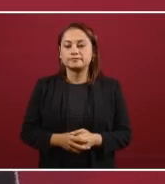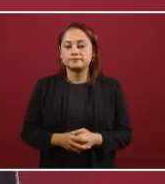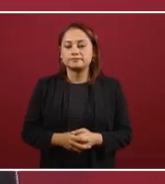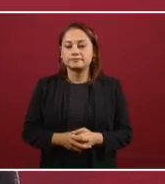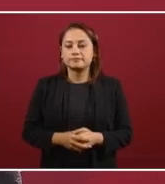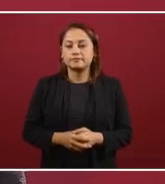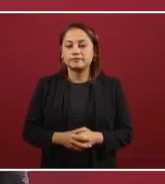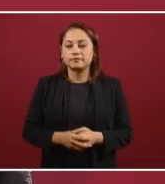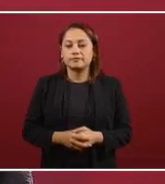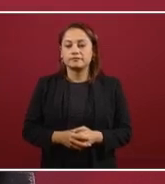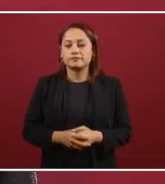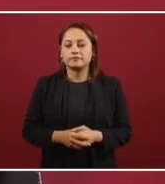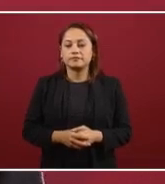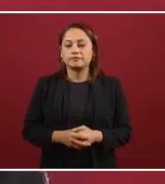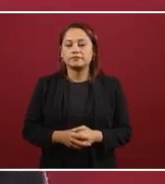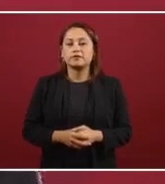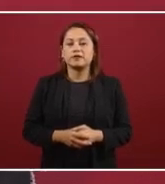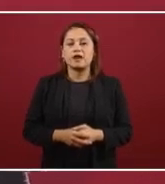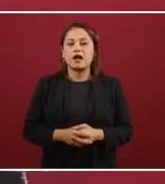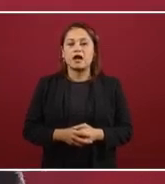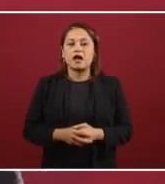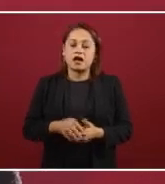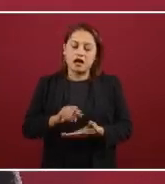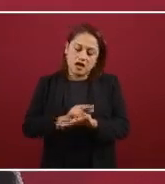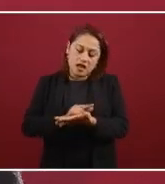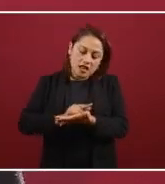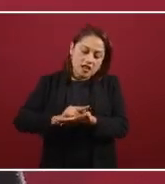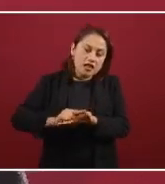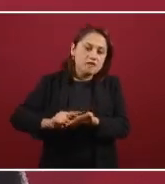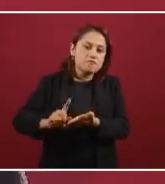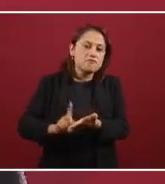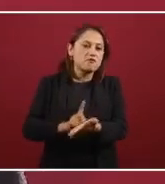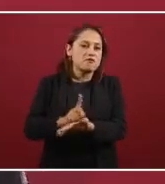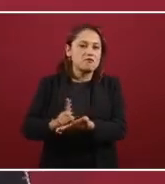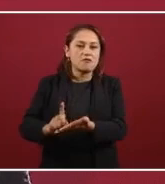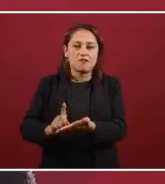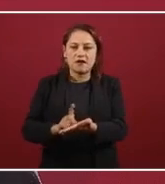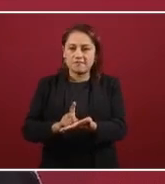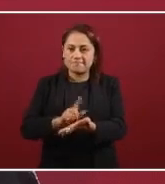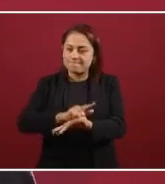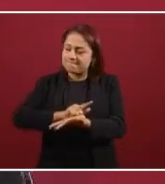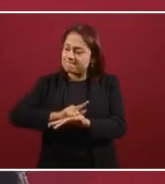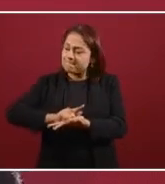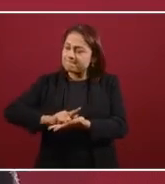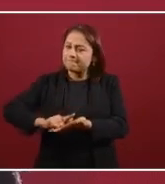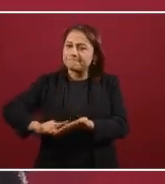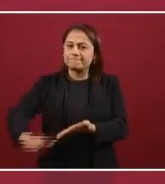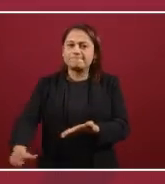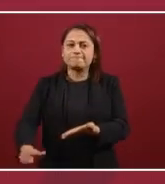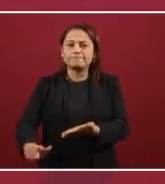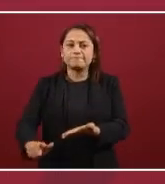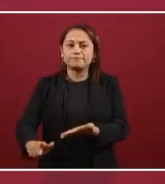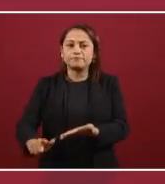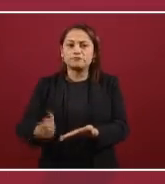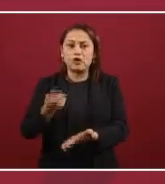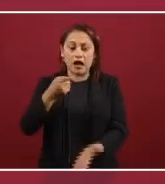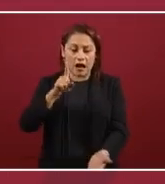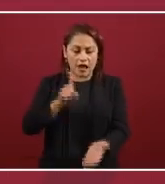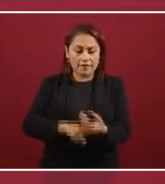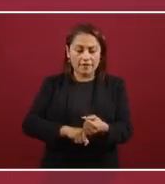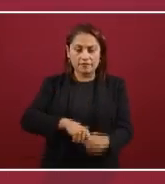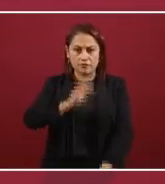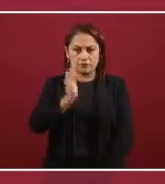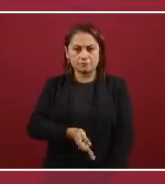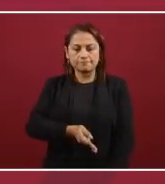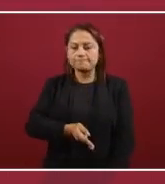problema por consumo de drogas, que no debemos de permitirlo de ninguna